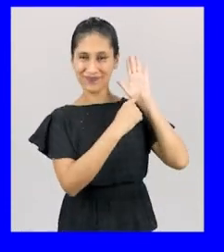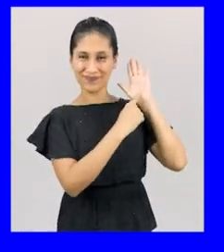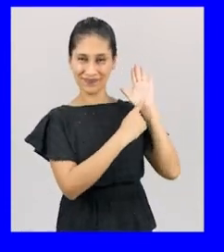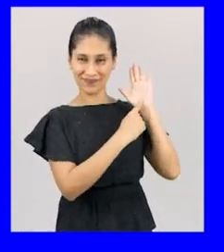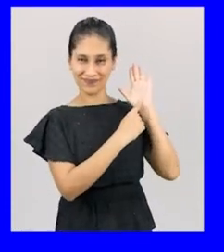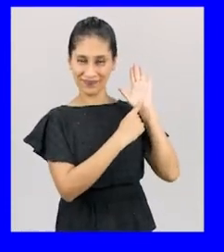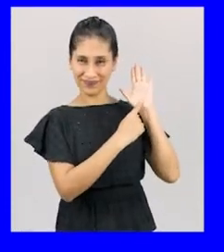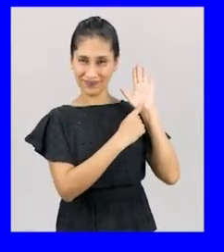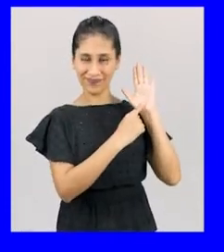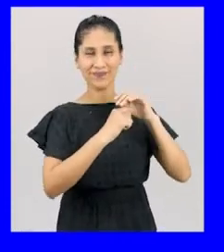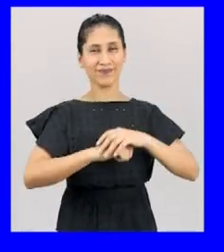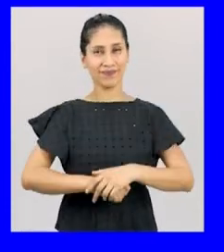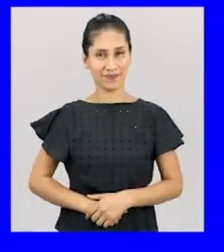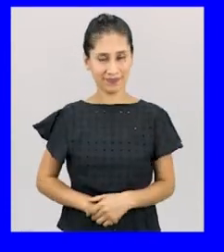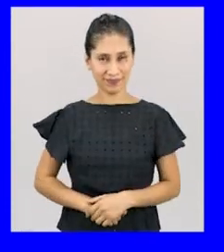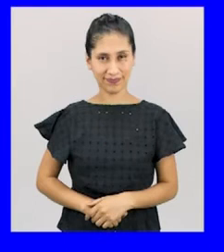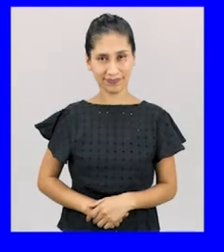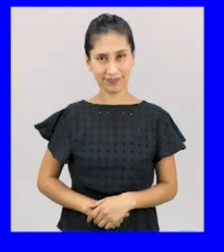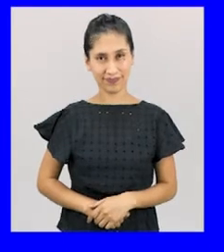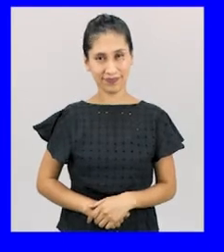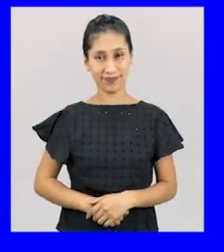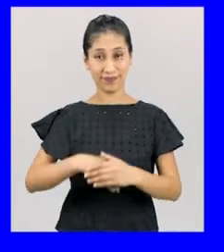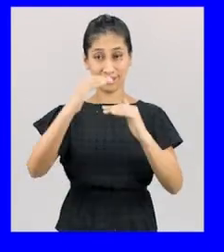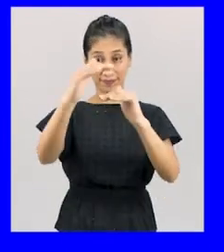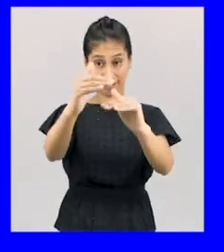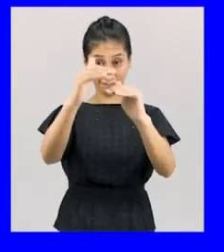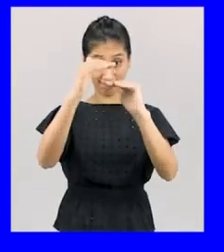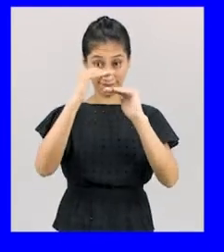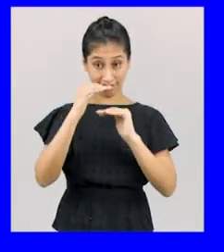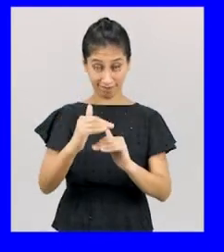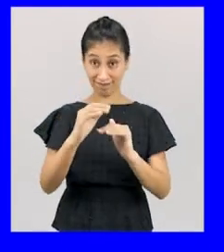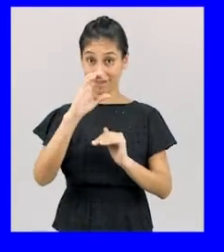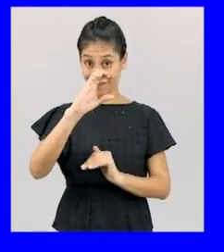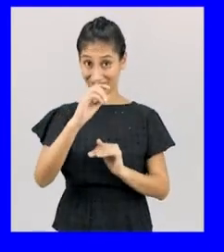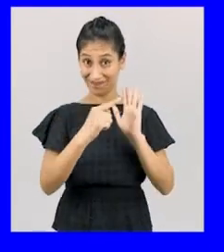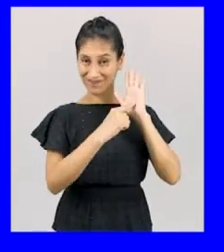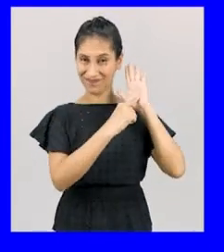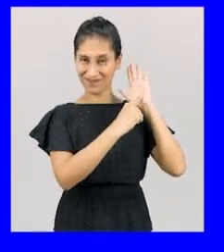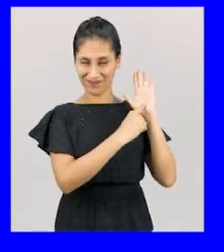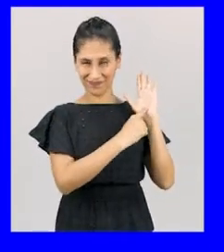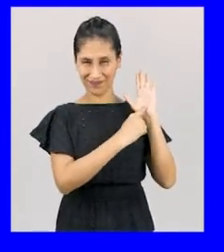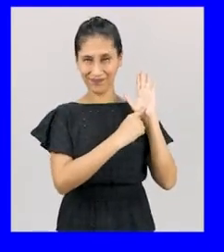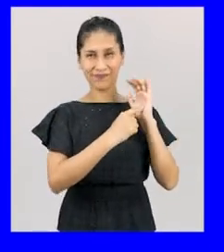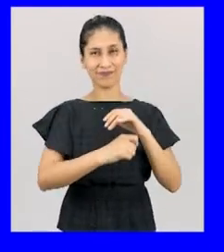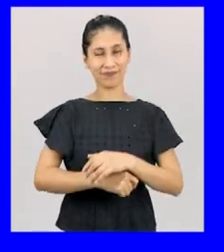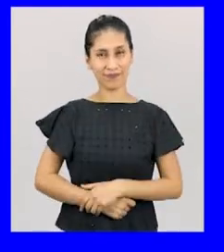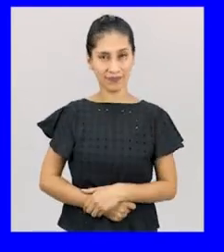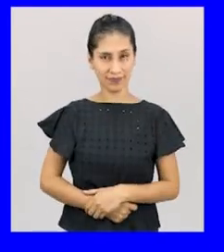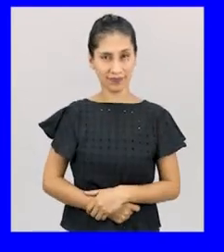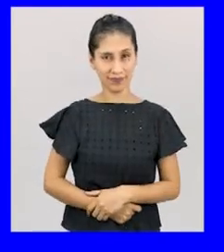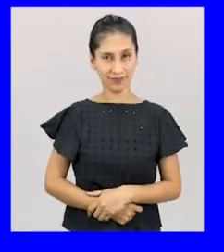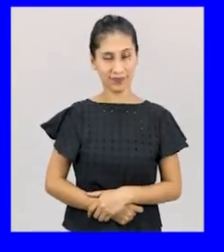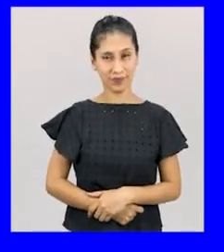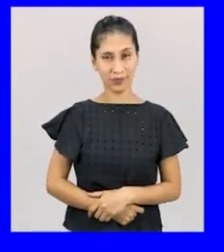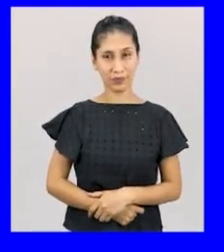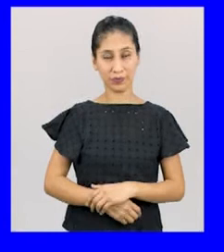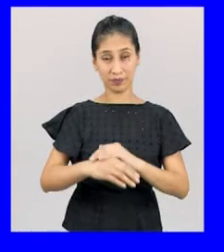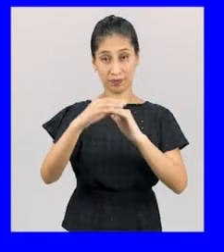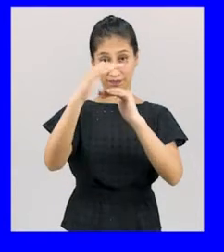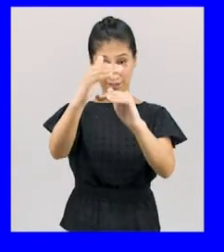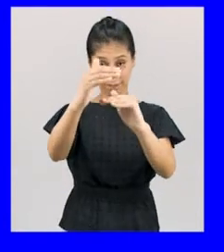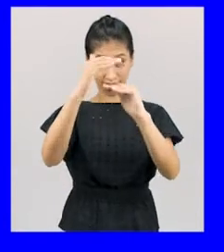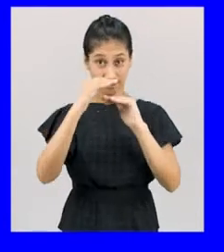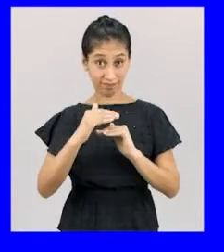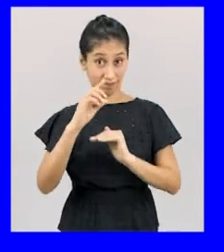Condescendiente, pues rescata algunos rasgos positivos de la erudición. C. Irónica, pues se burla del afán erudito